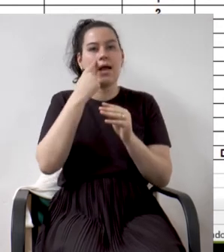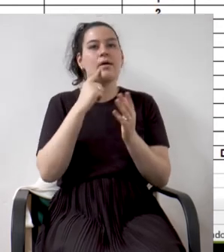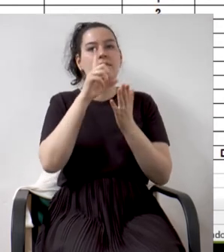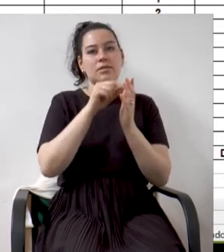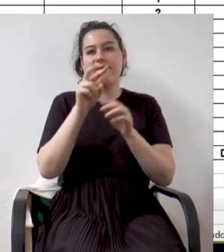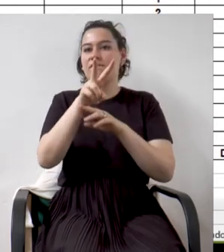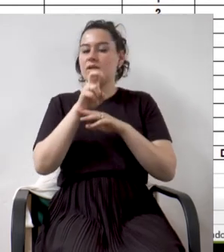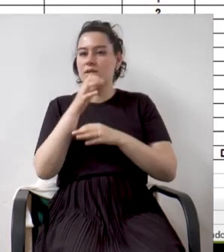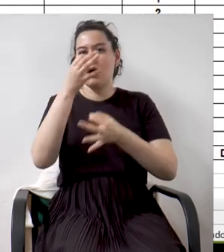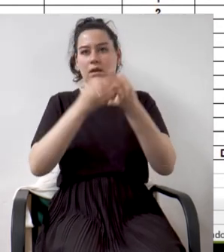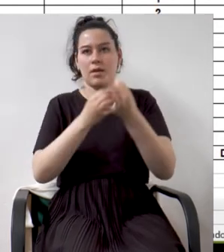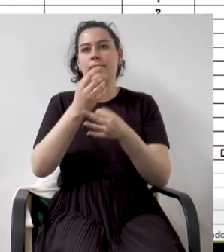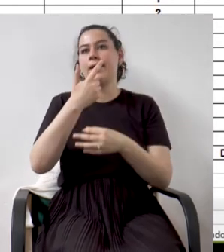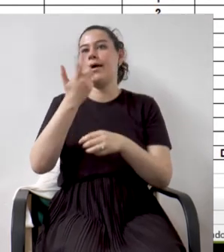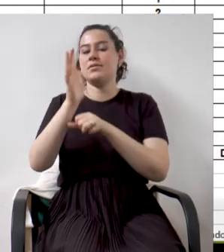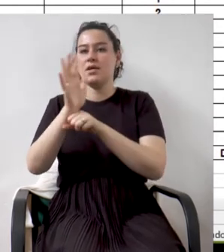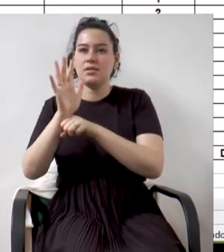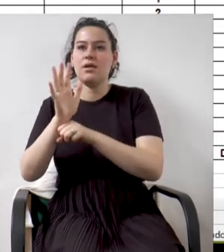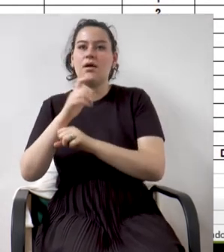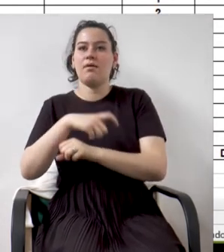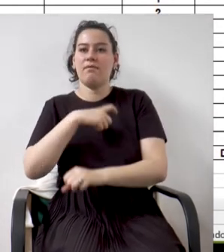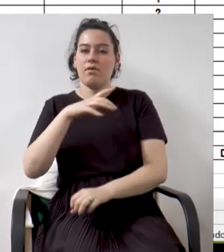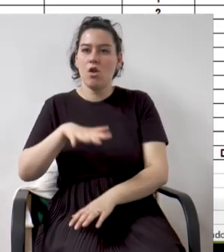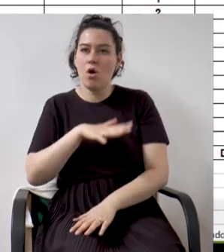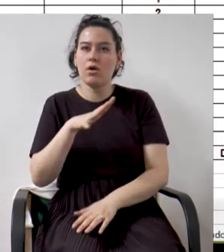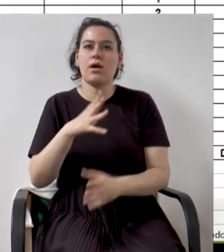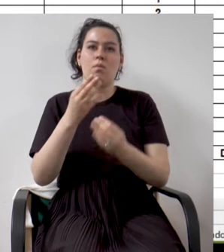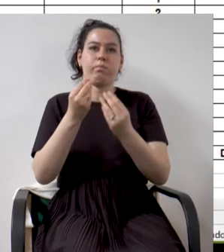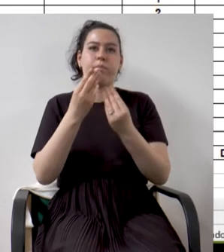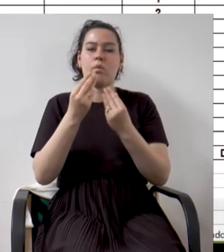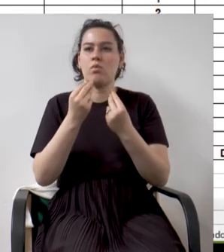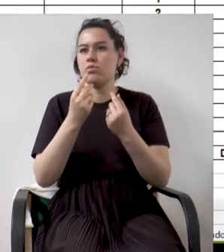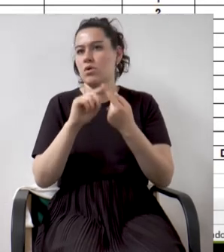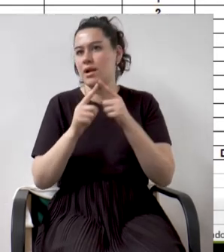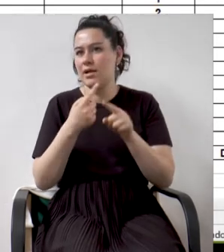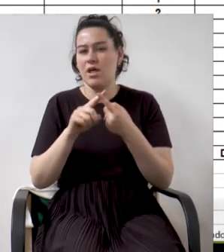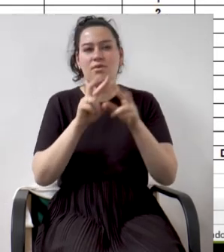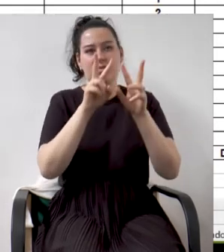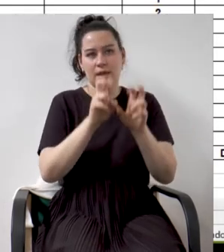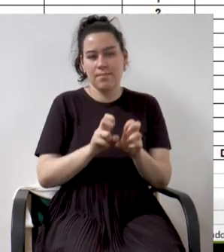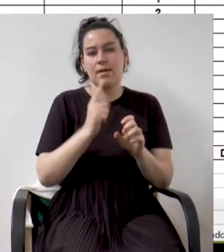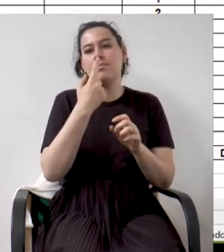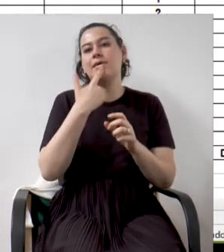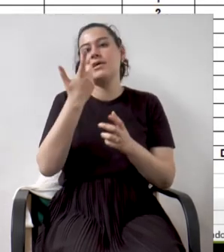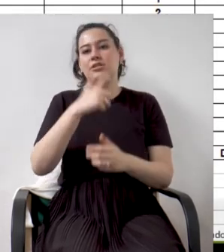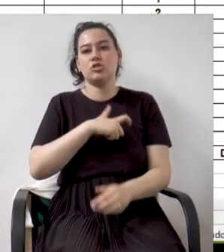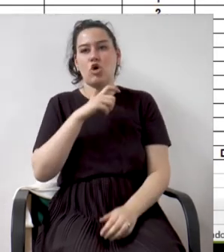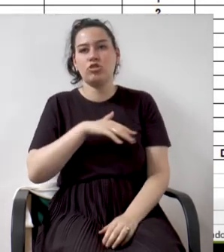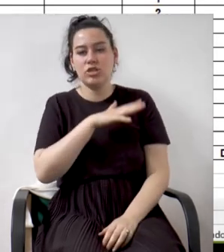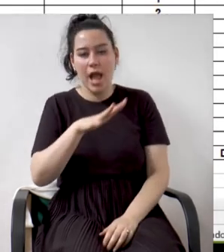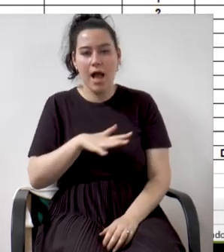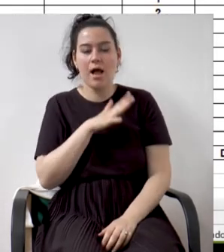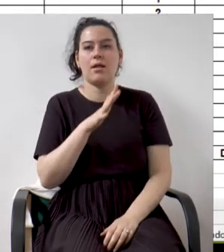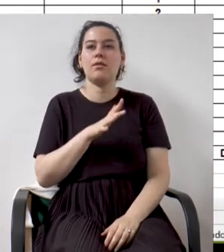física, el de química, el de ciencias biológicas, que agrupa una cantidad de los grupos PDU vinculados a la temática, el de ciencias sociales, el de agua,